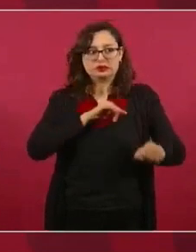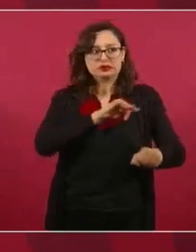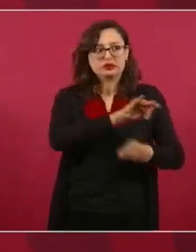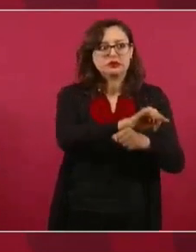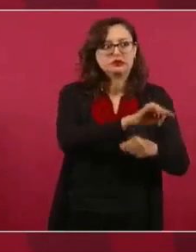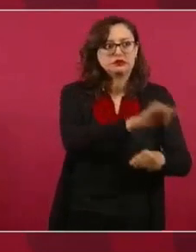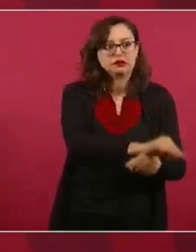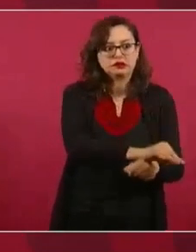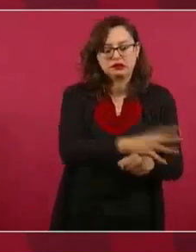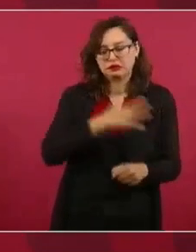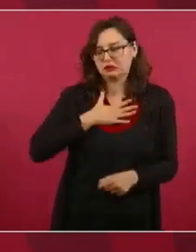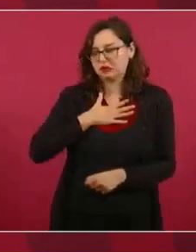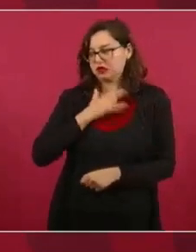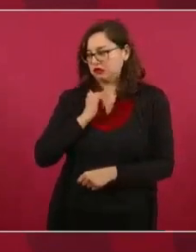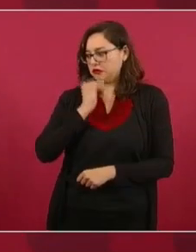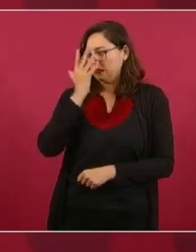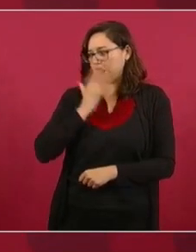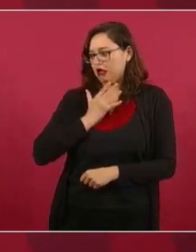el prestigio